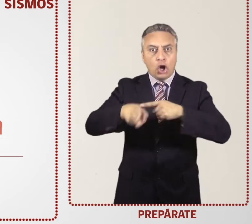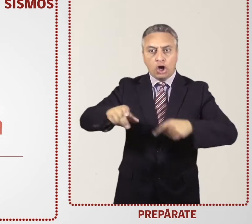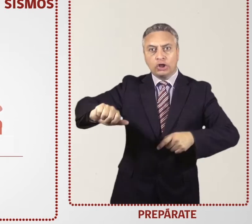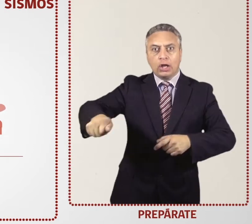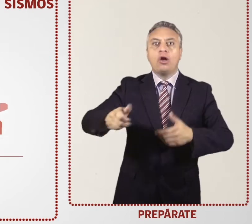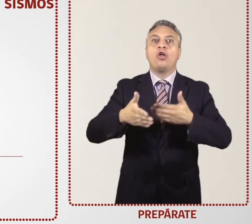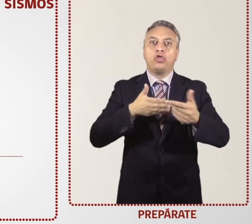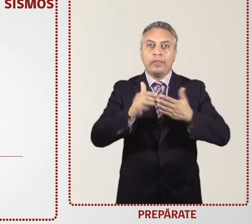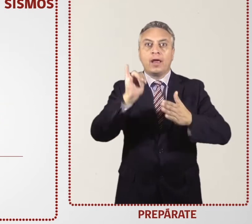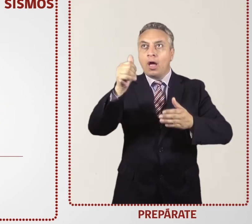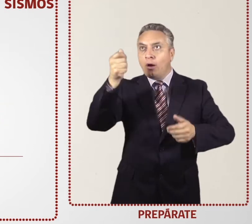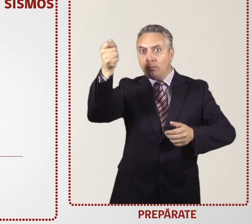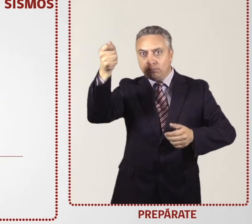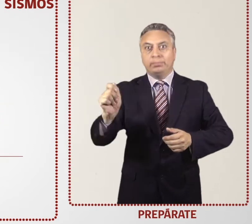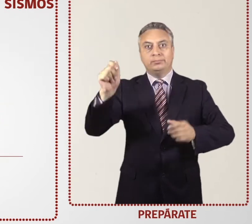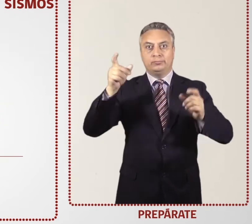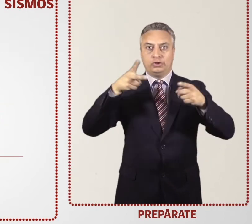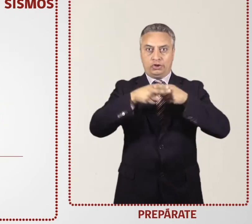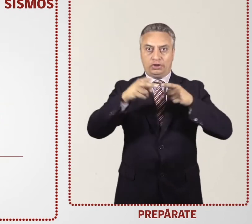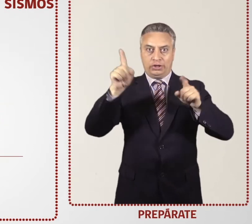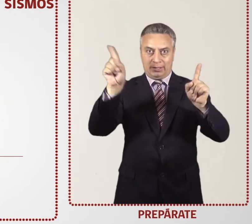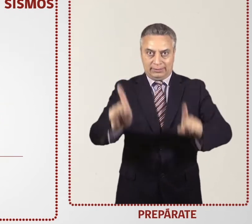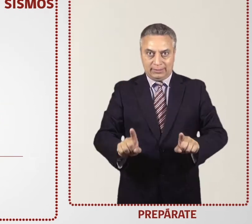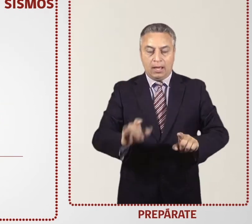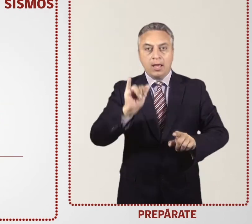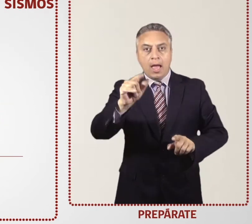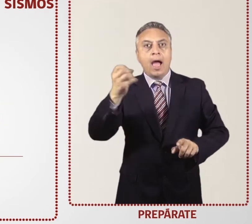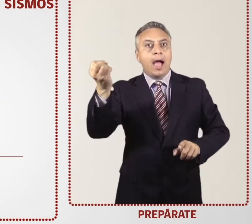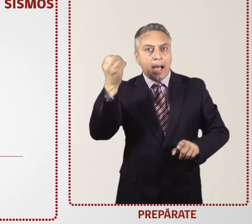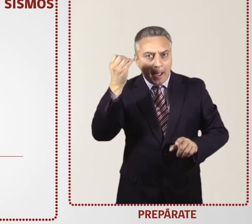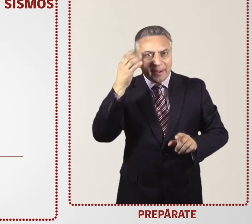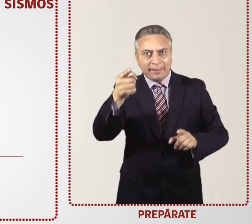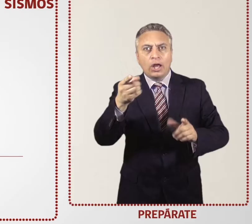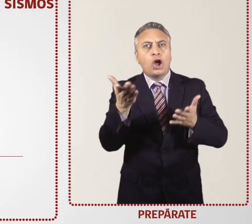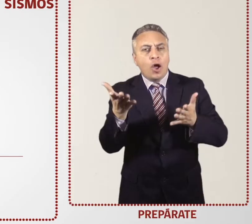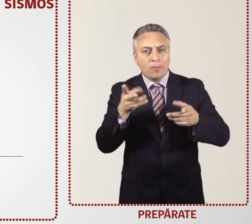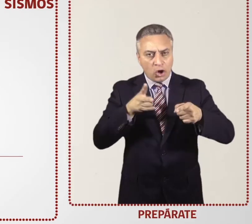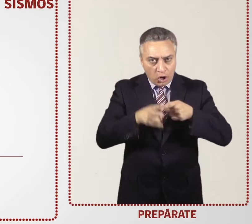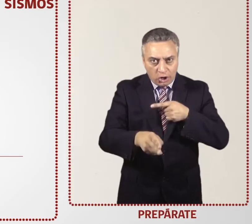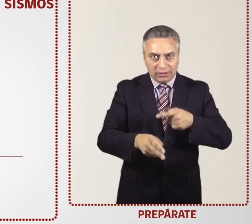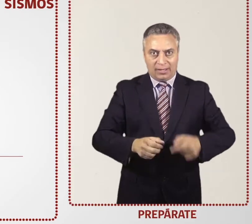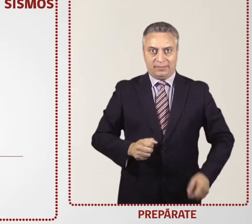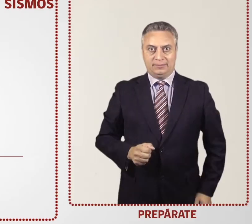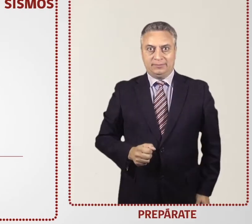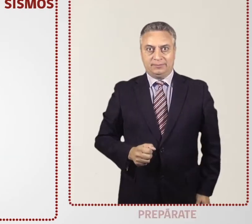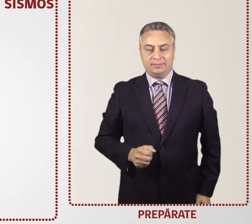el interruptor o fusible general de electricidad y aprende cómo cortarlas.